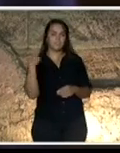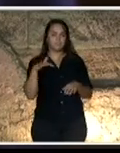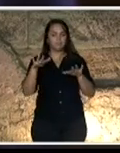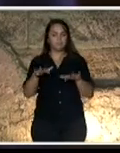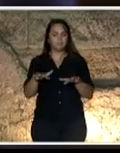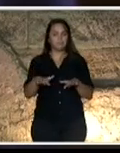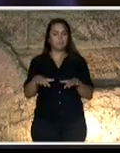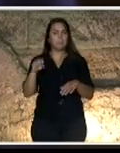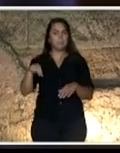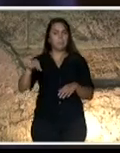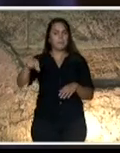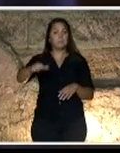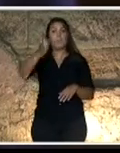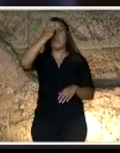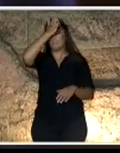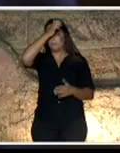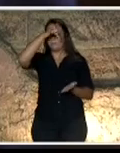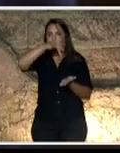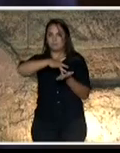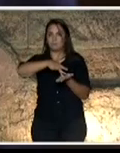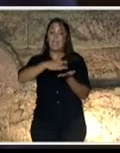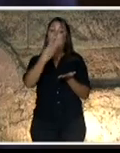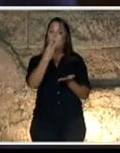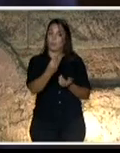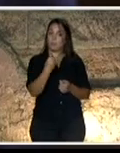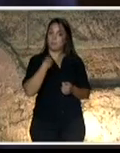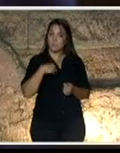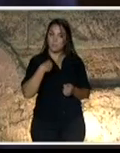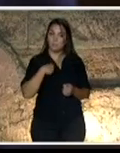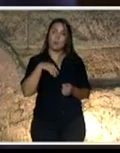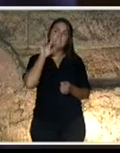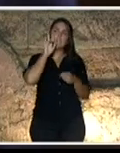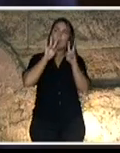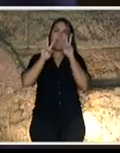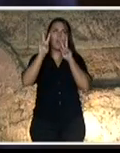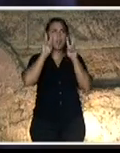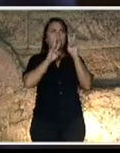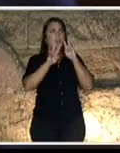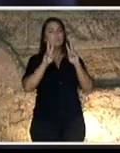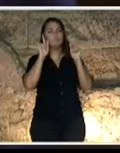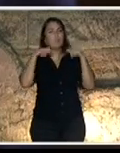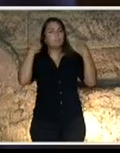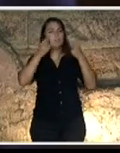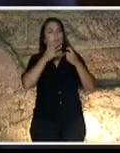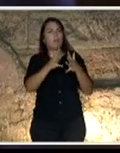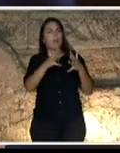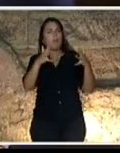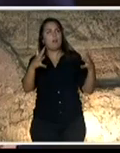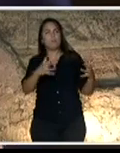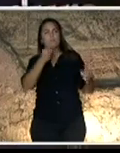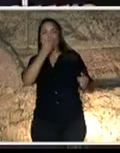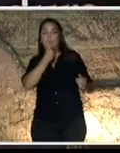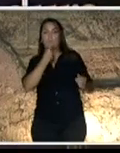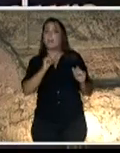peregrinos en Guadalupe, en los cuales comenzaron a ver las grandezas de aquel santo monasterio. Y